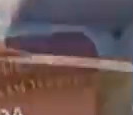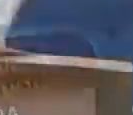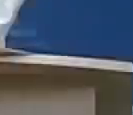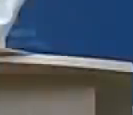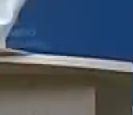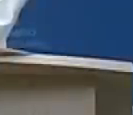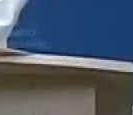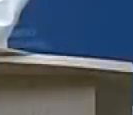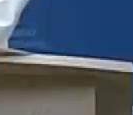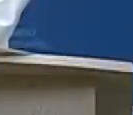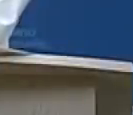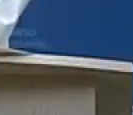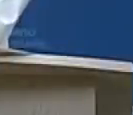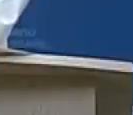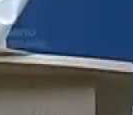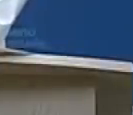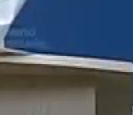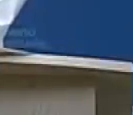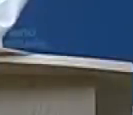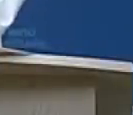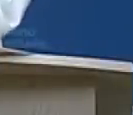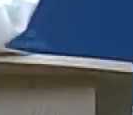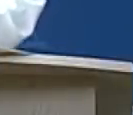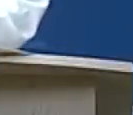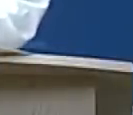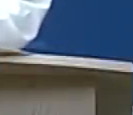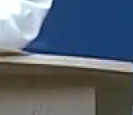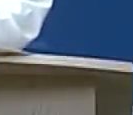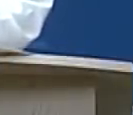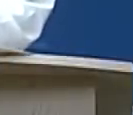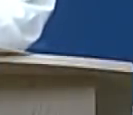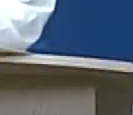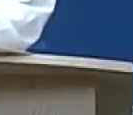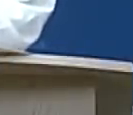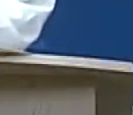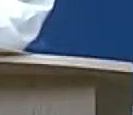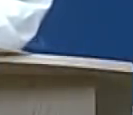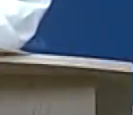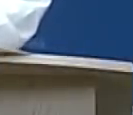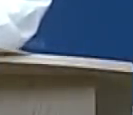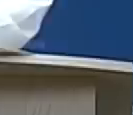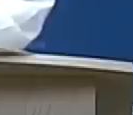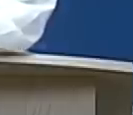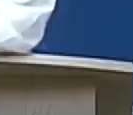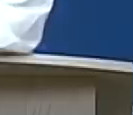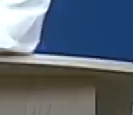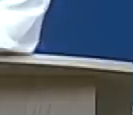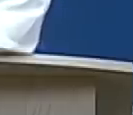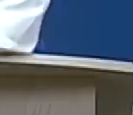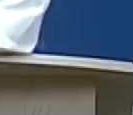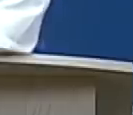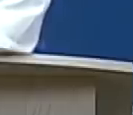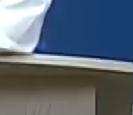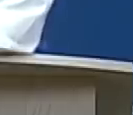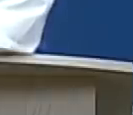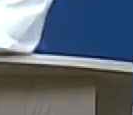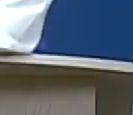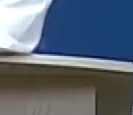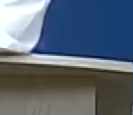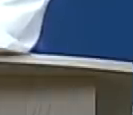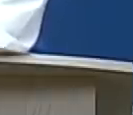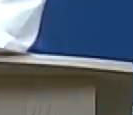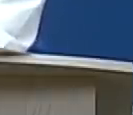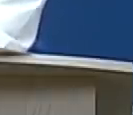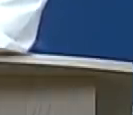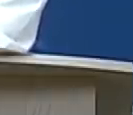la razón por la que detectamos esta escuela, es que estábamos en el campo, lo que se llama estar en el campo. Estaban